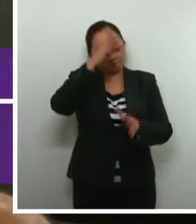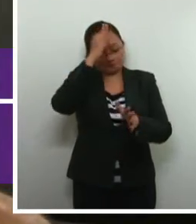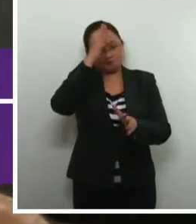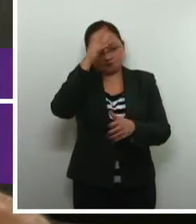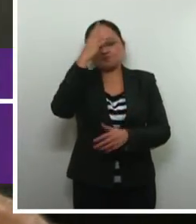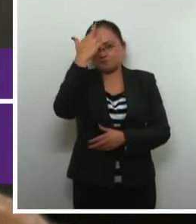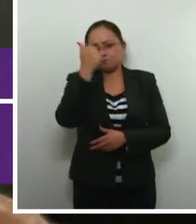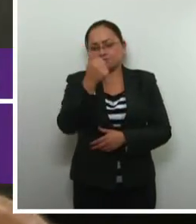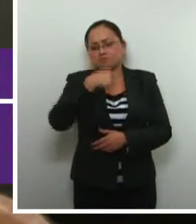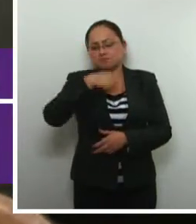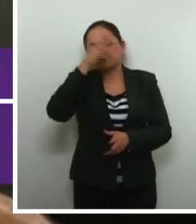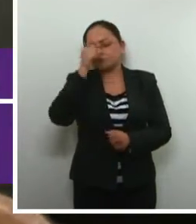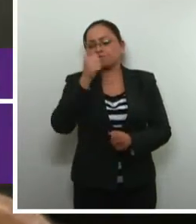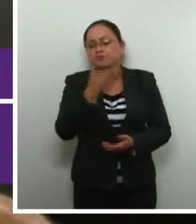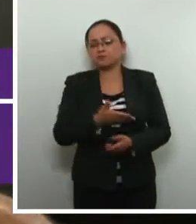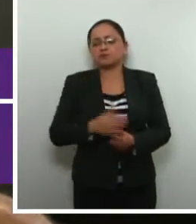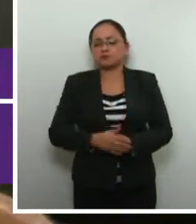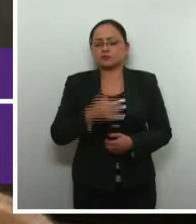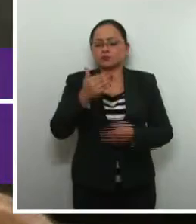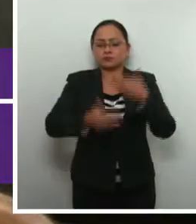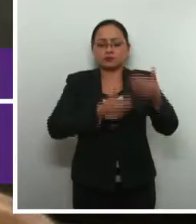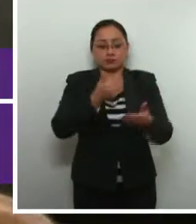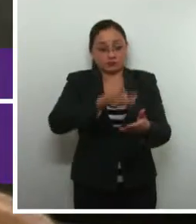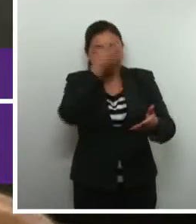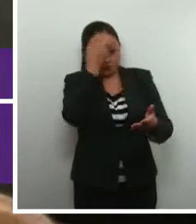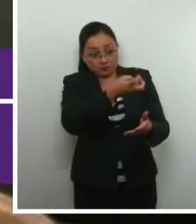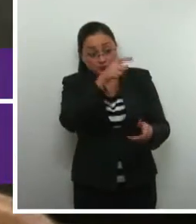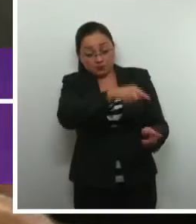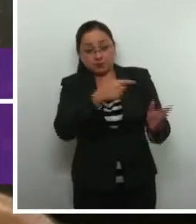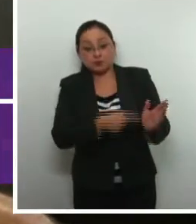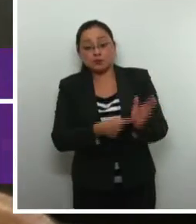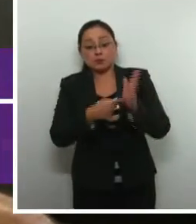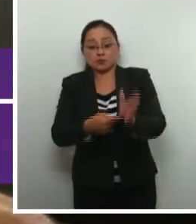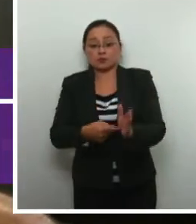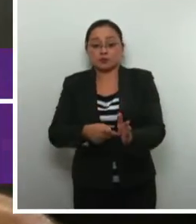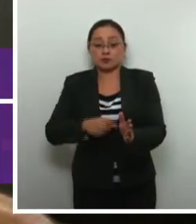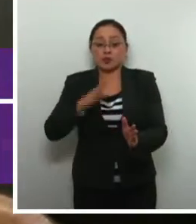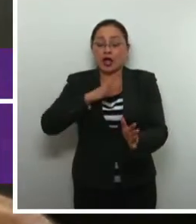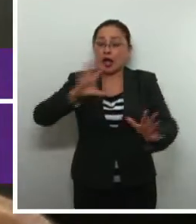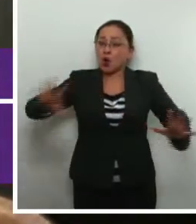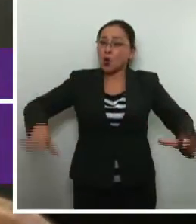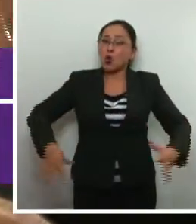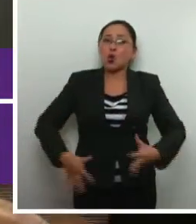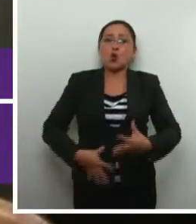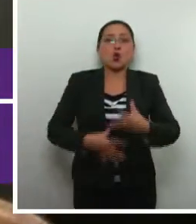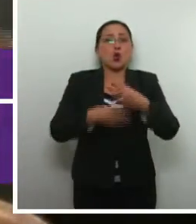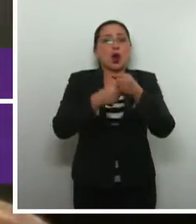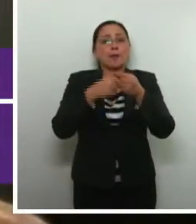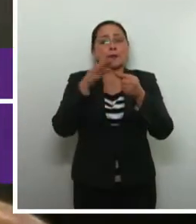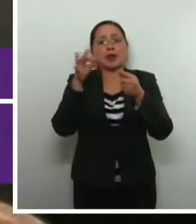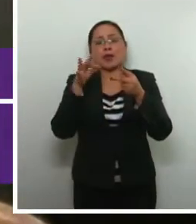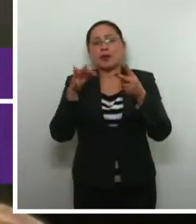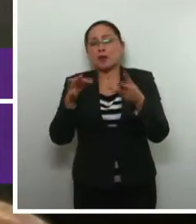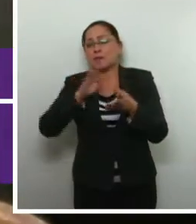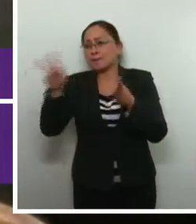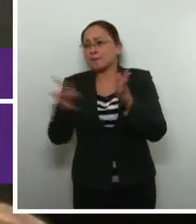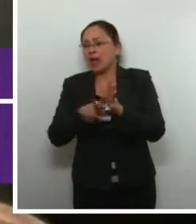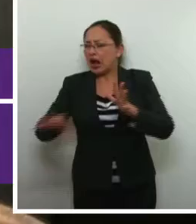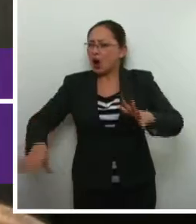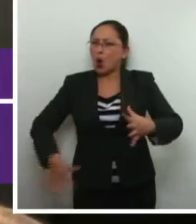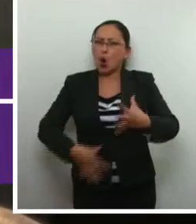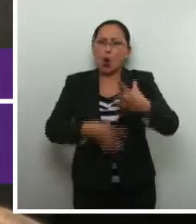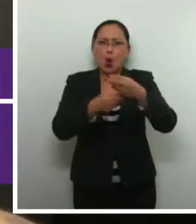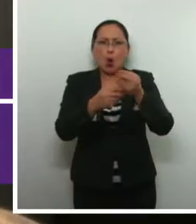que el procedimiento debiera ser el que él propone. Si hay una mega reserva, como le hemos llamado